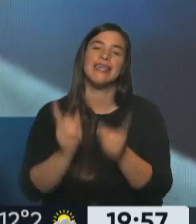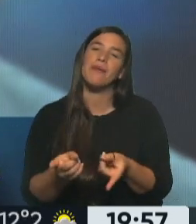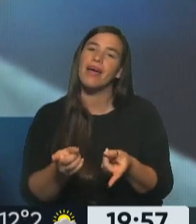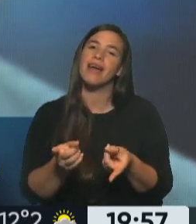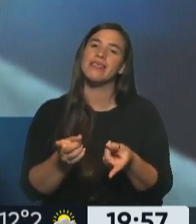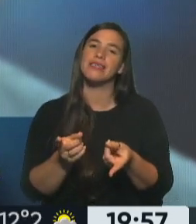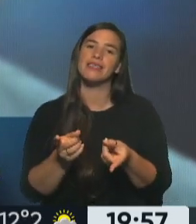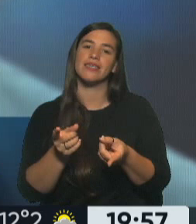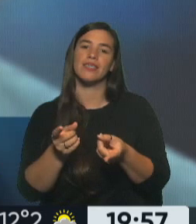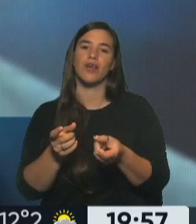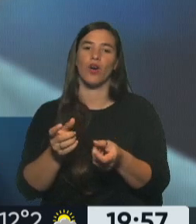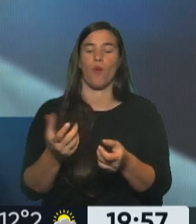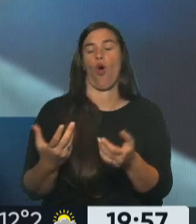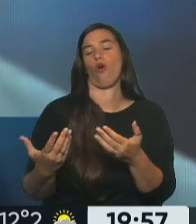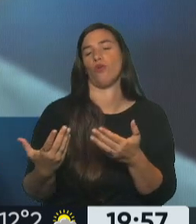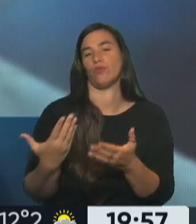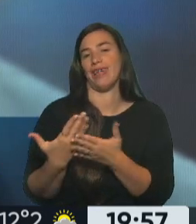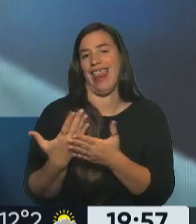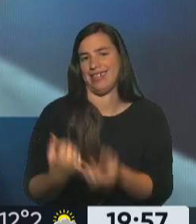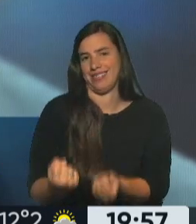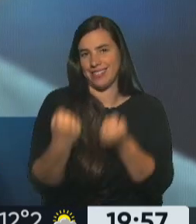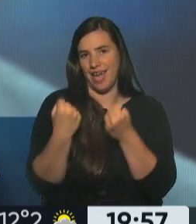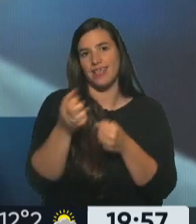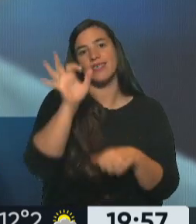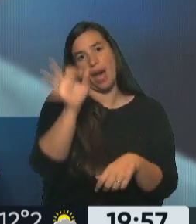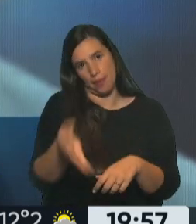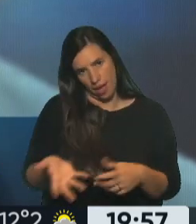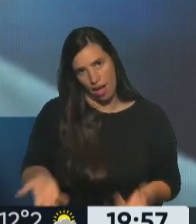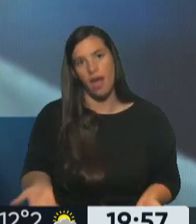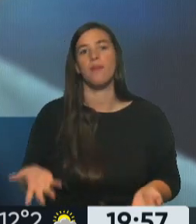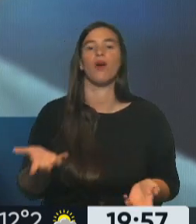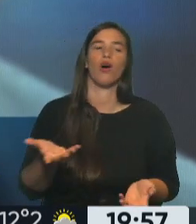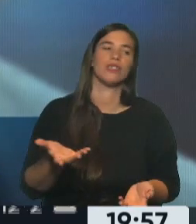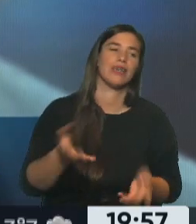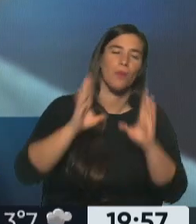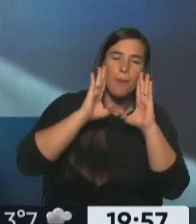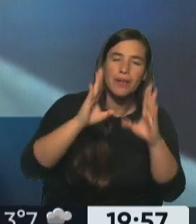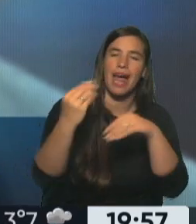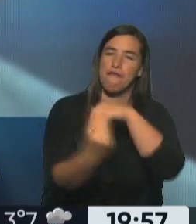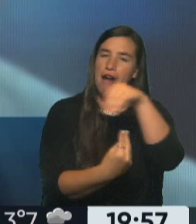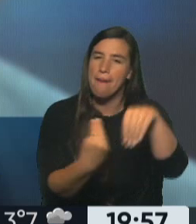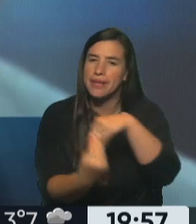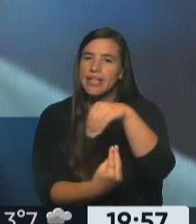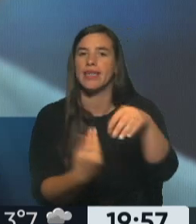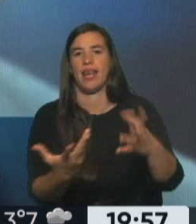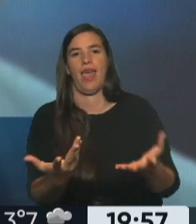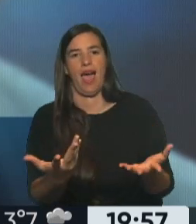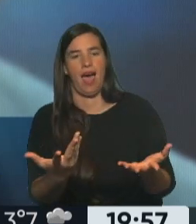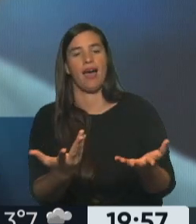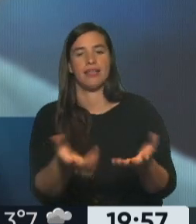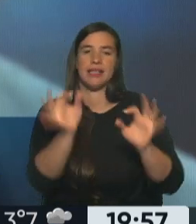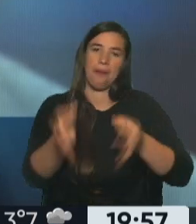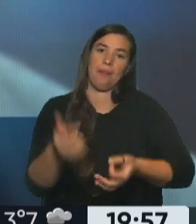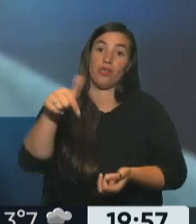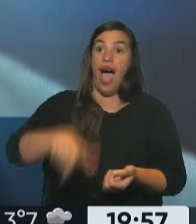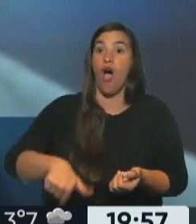momento de crecimiento de la ultraderecha que sabemos que hace referencia a la familia tradicional, a una mirada muy conservadora en ese aspecto. Así que, bueno, ahora el